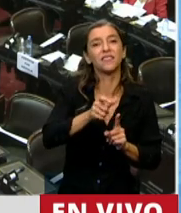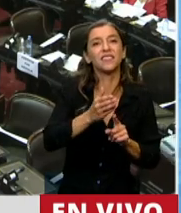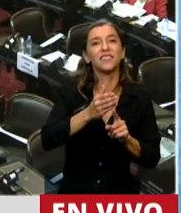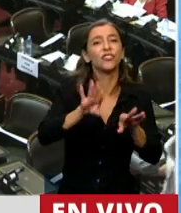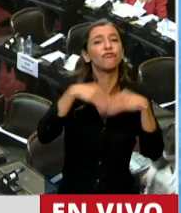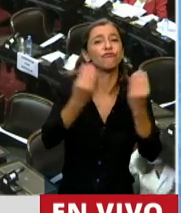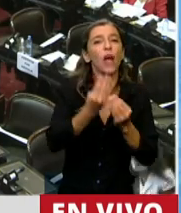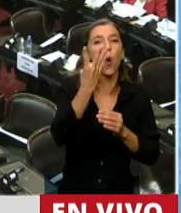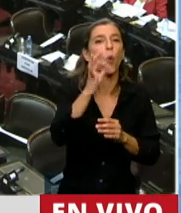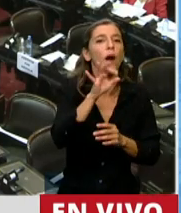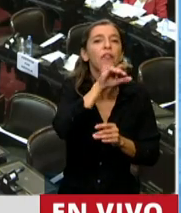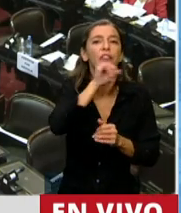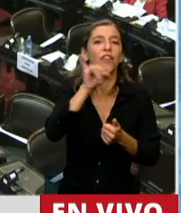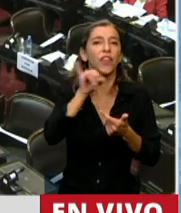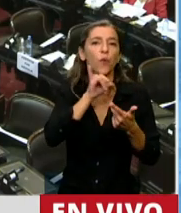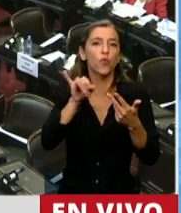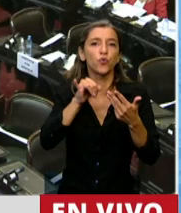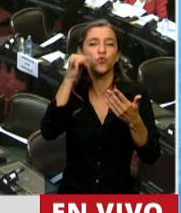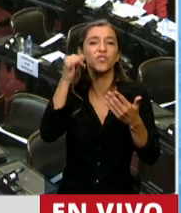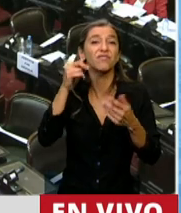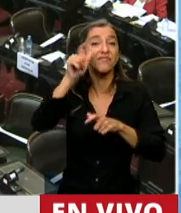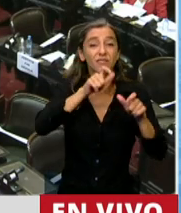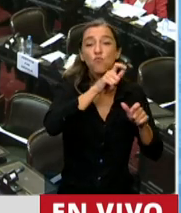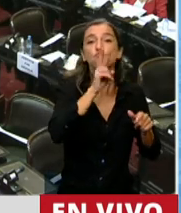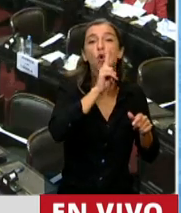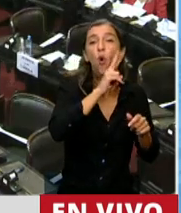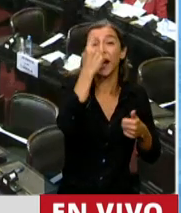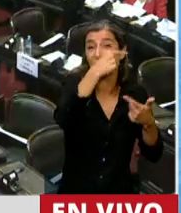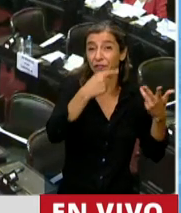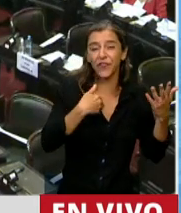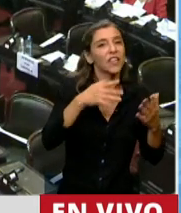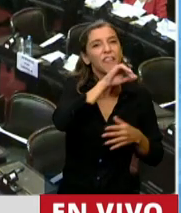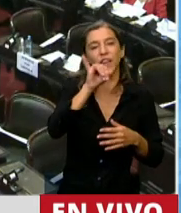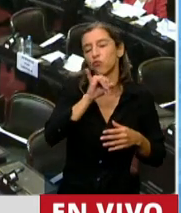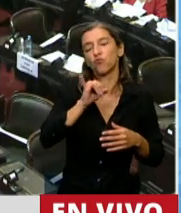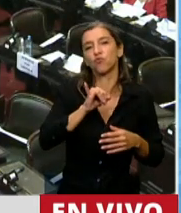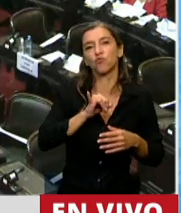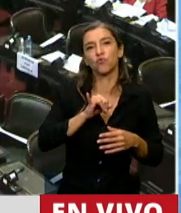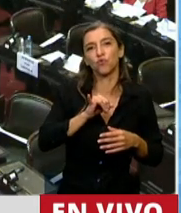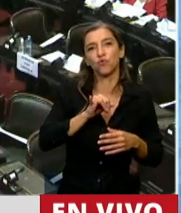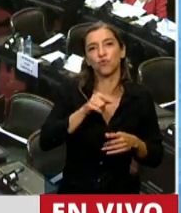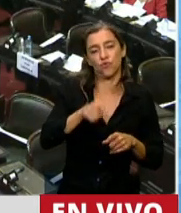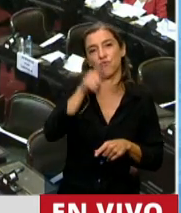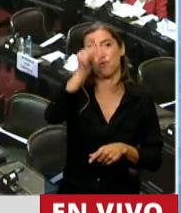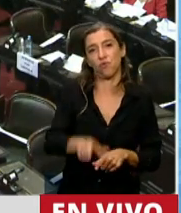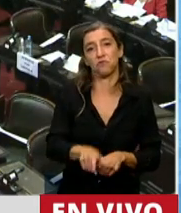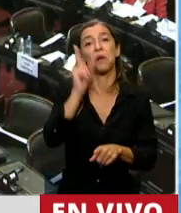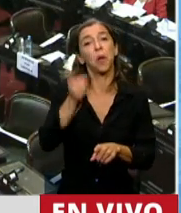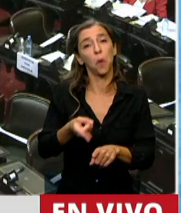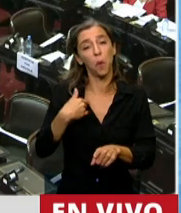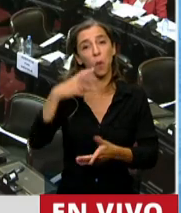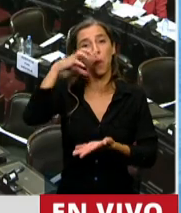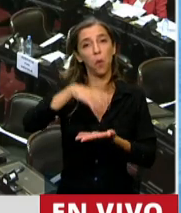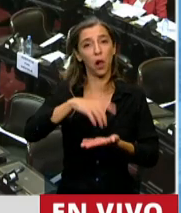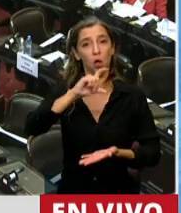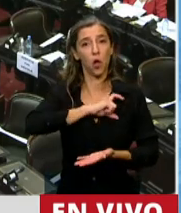total. Y sin embargo, en la comisaría de Rojas se lo protegió, se